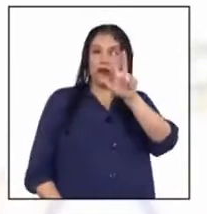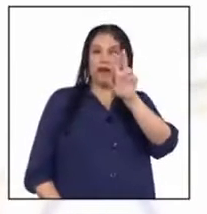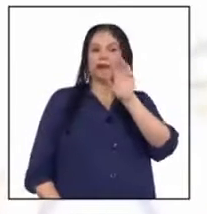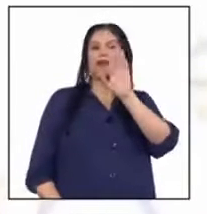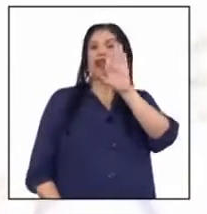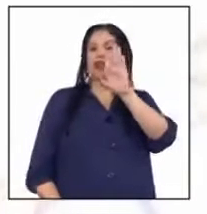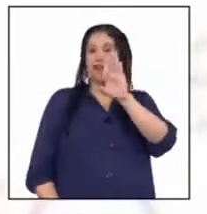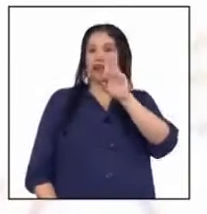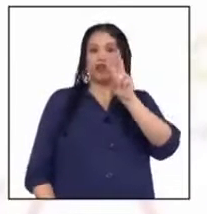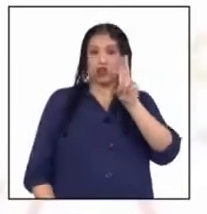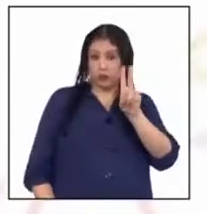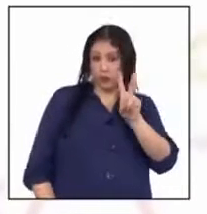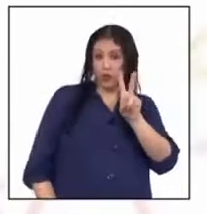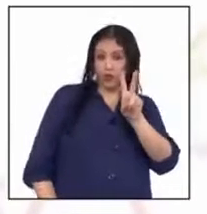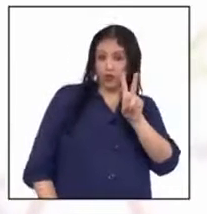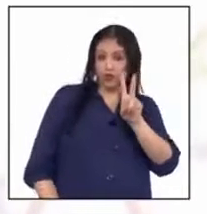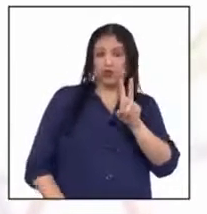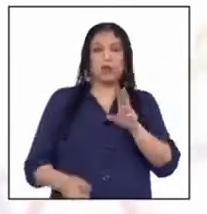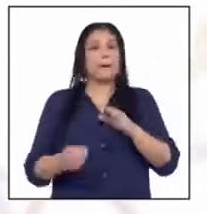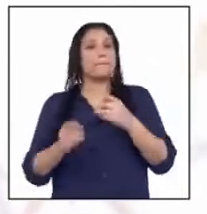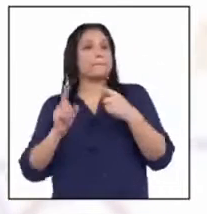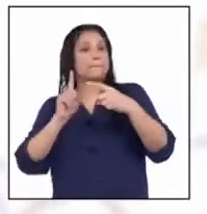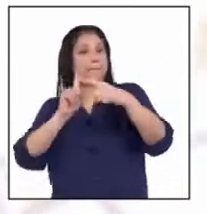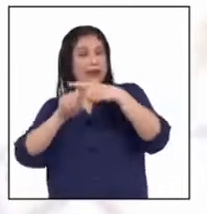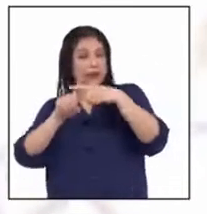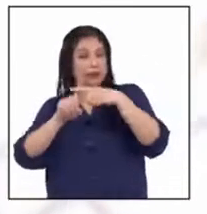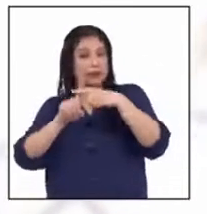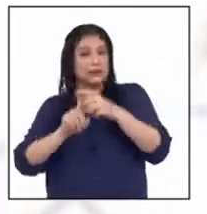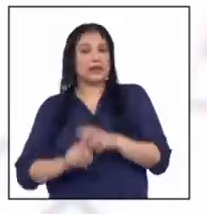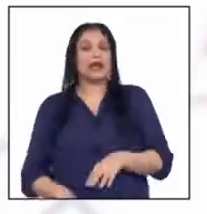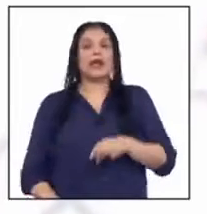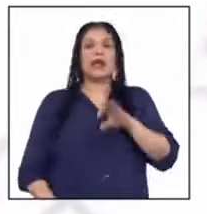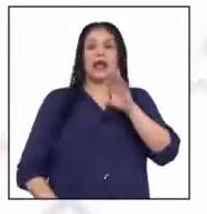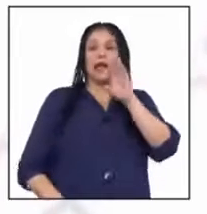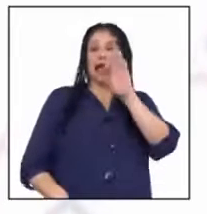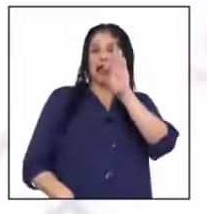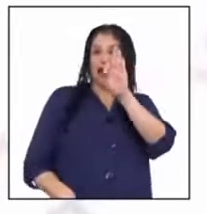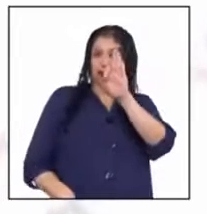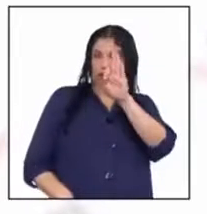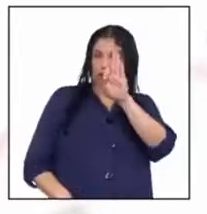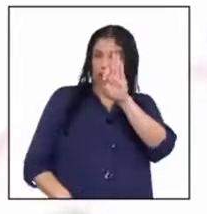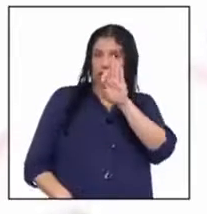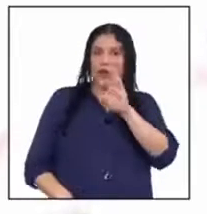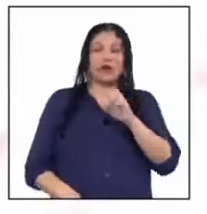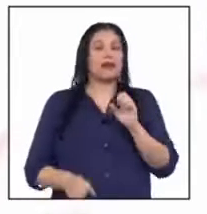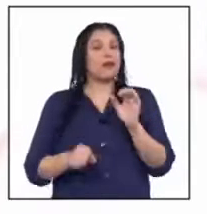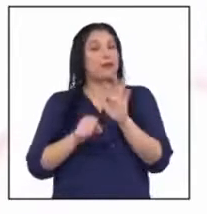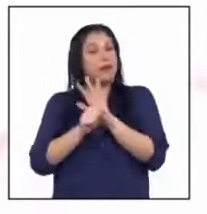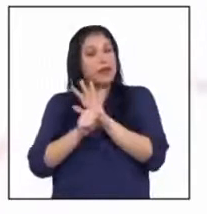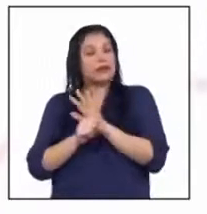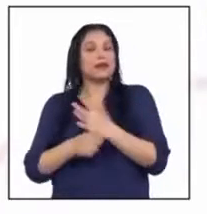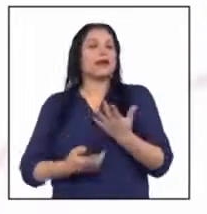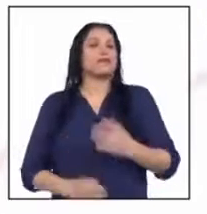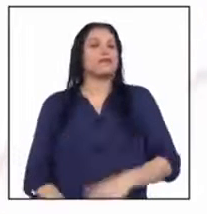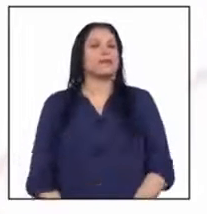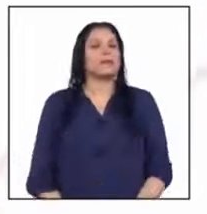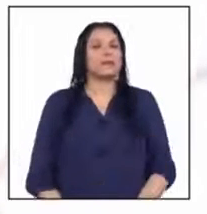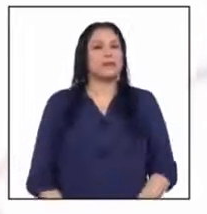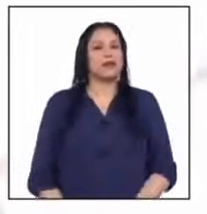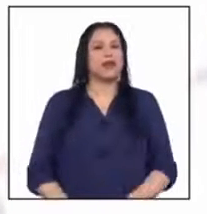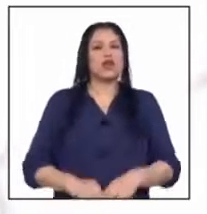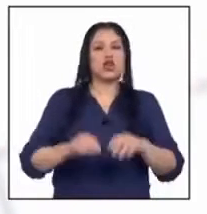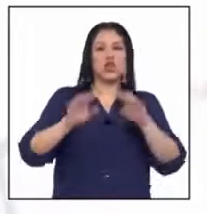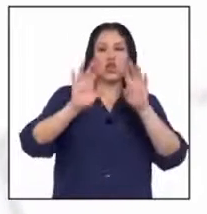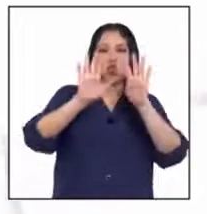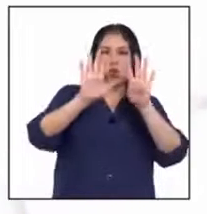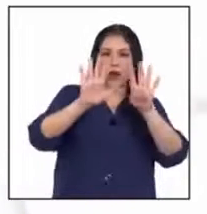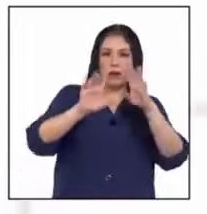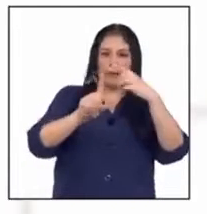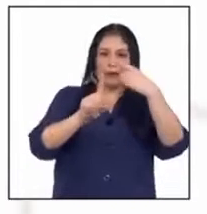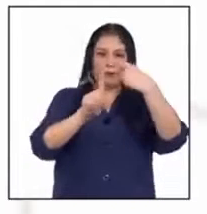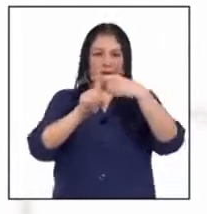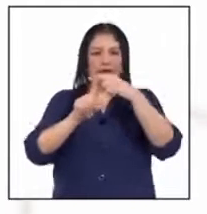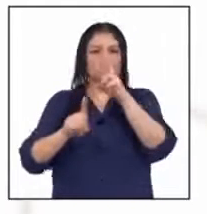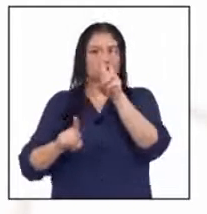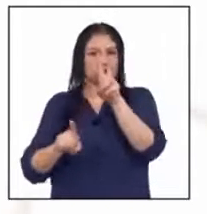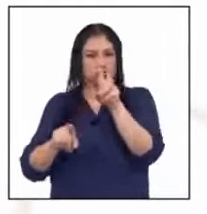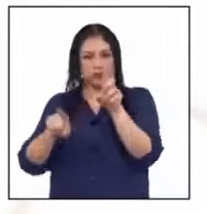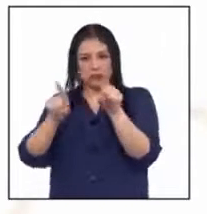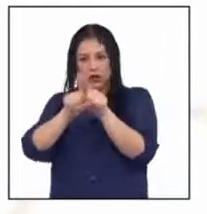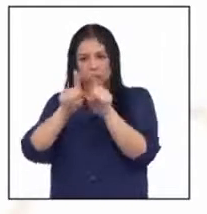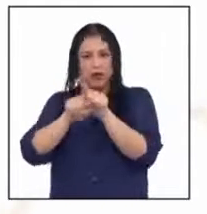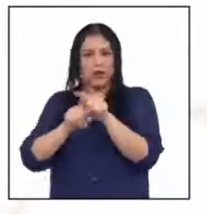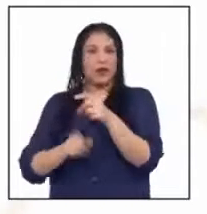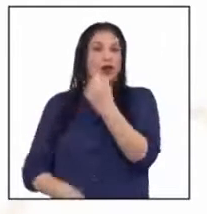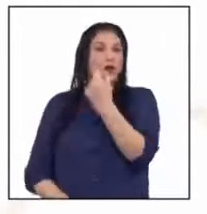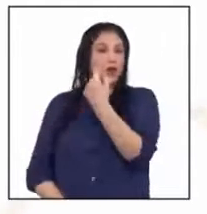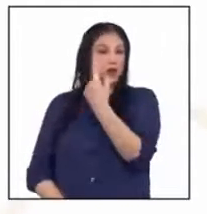absoluta acumulada más F sub 3 absoluta, es decir, 9 más 2 igual a